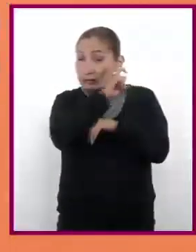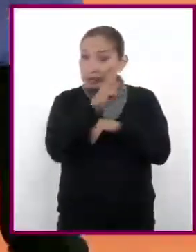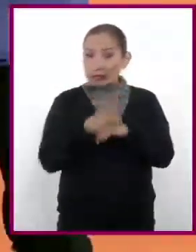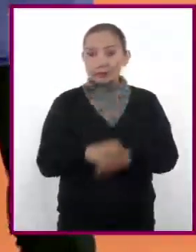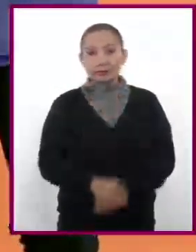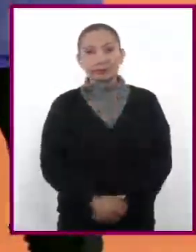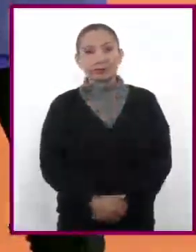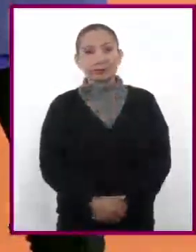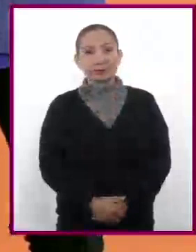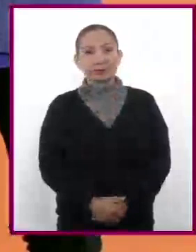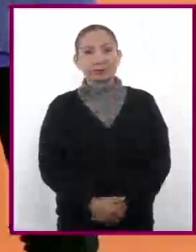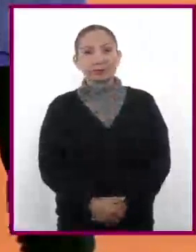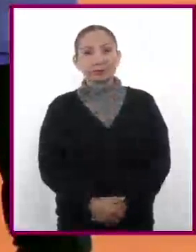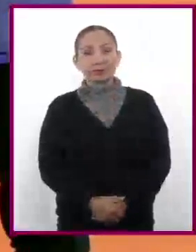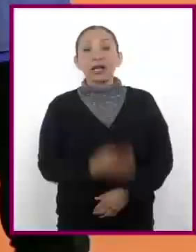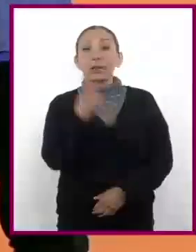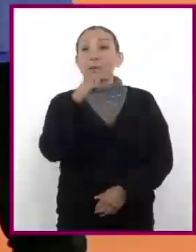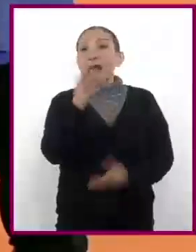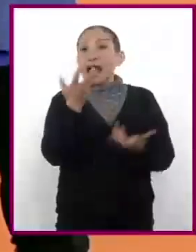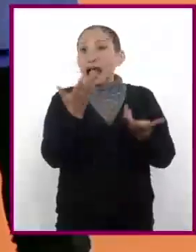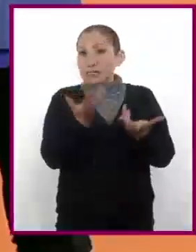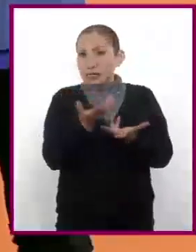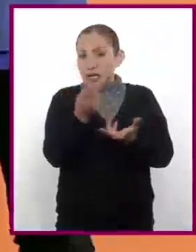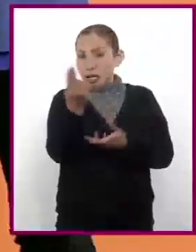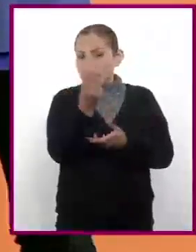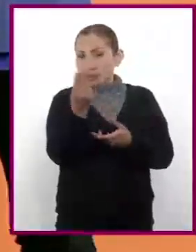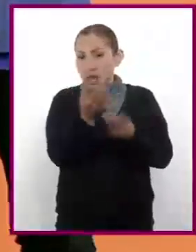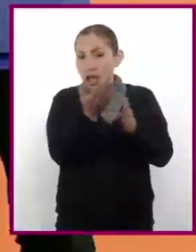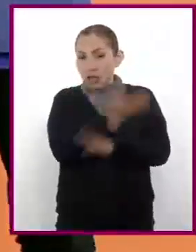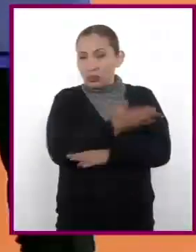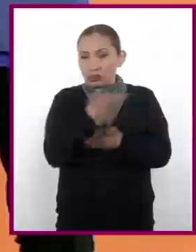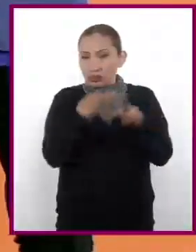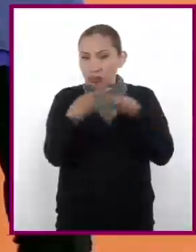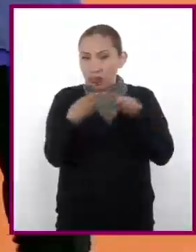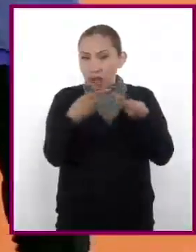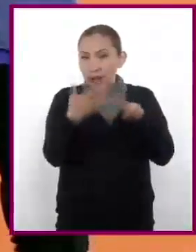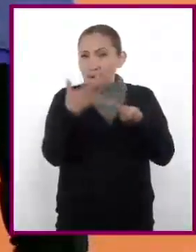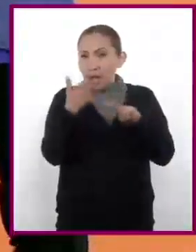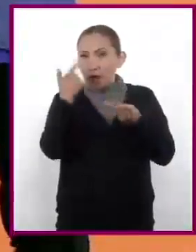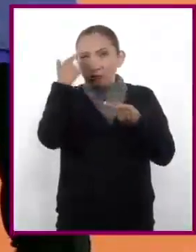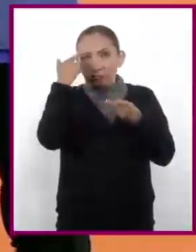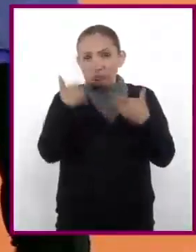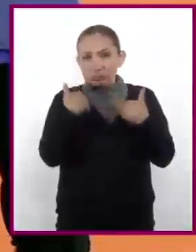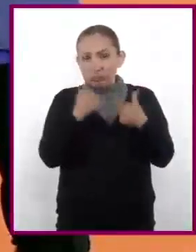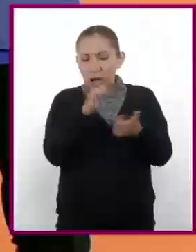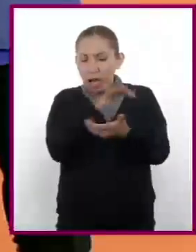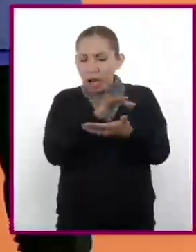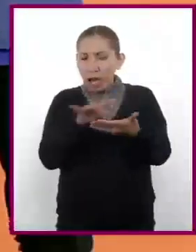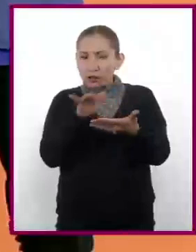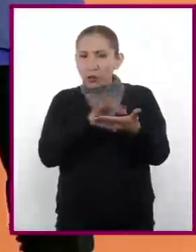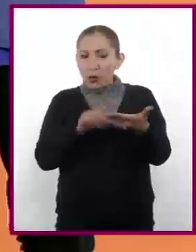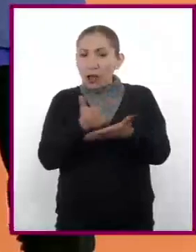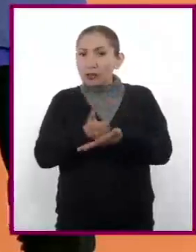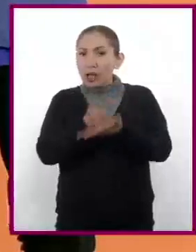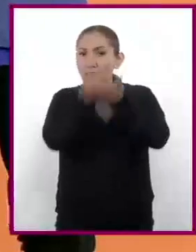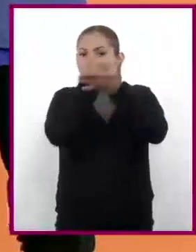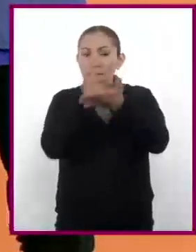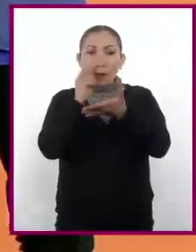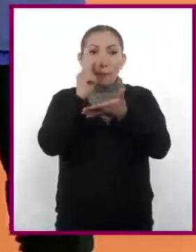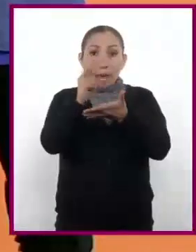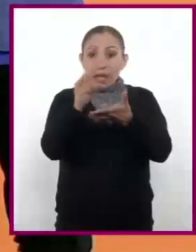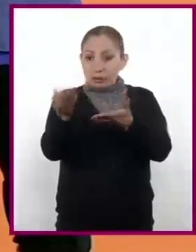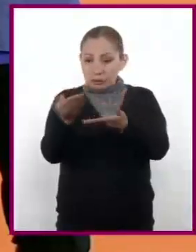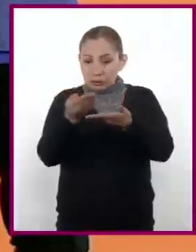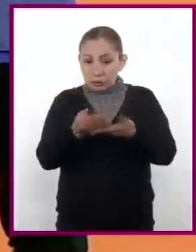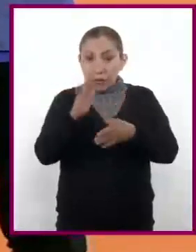complejos. Para lograrlo, necesitan desarrollar una mejor comprensión de lectura que les permita enfrentar